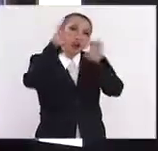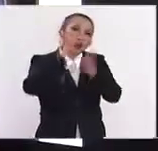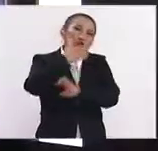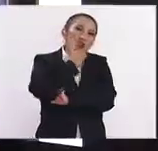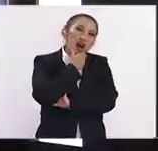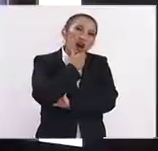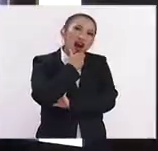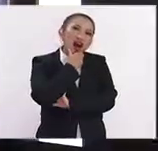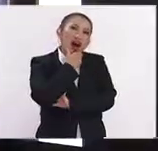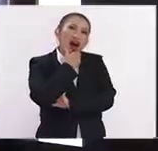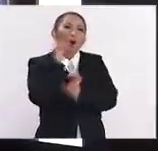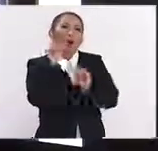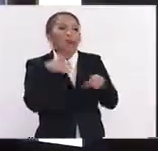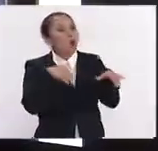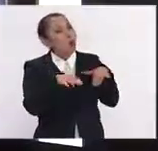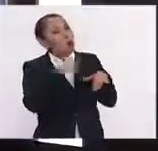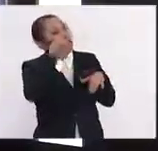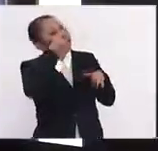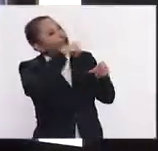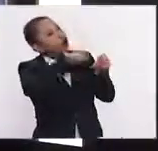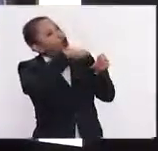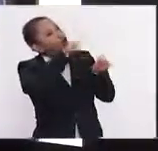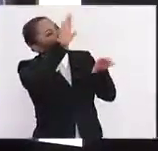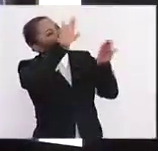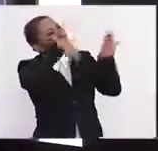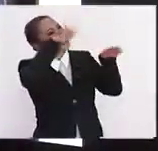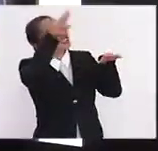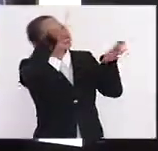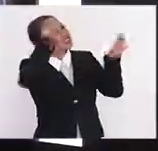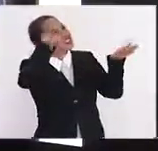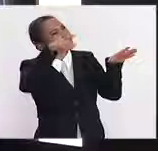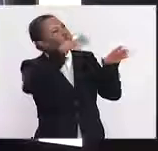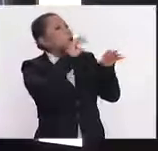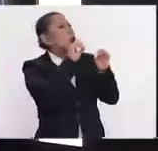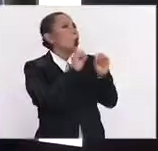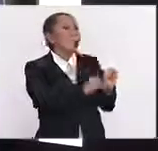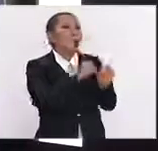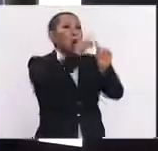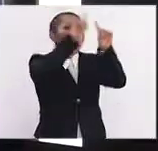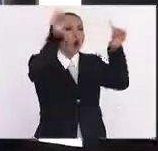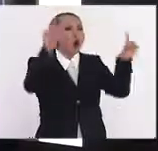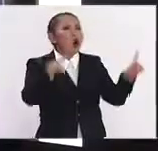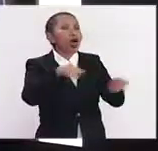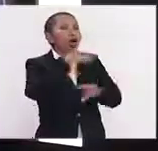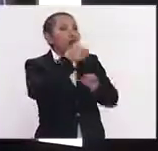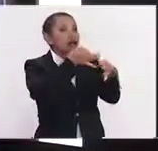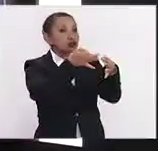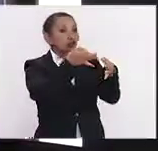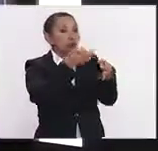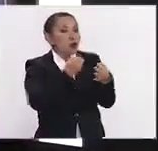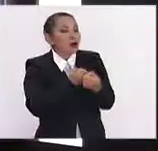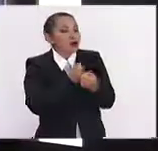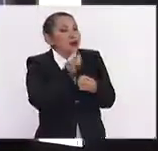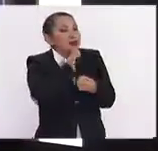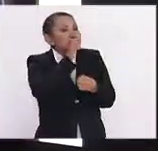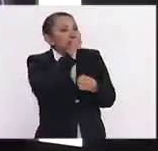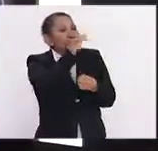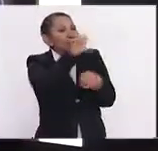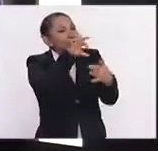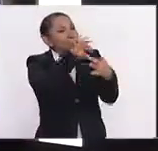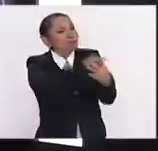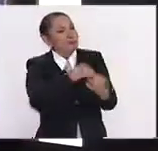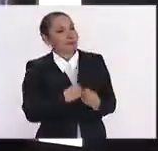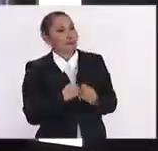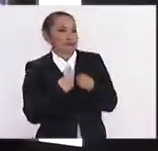escultura o ves colores en algún lienzo, en un mural, y eso te hace llevadera la